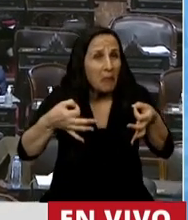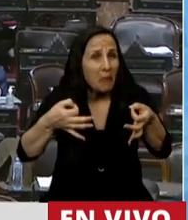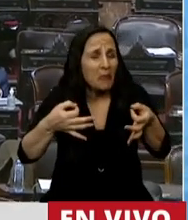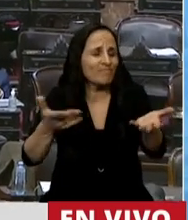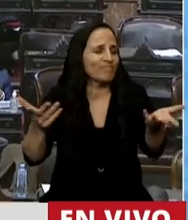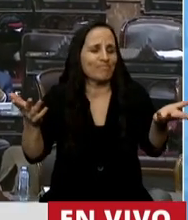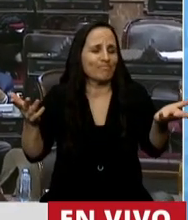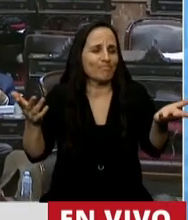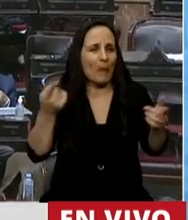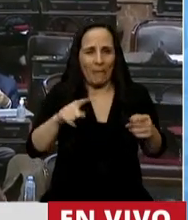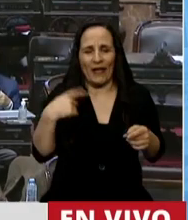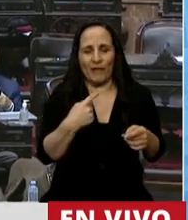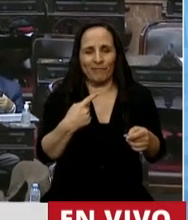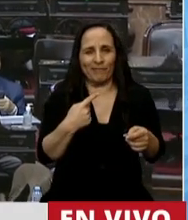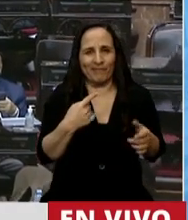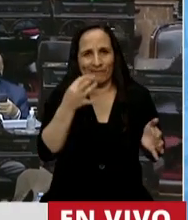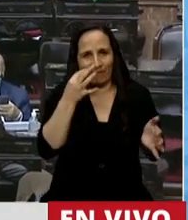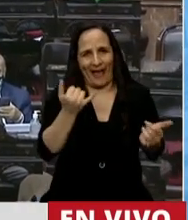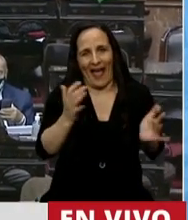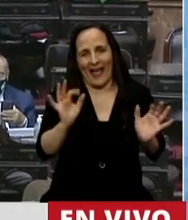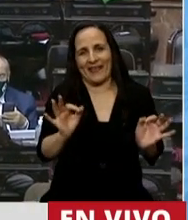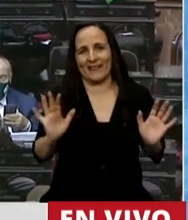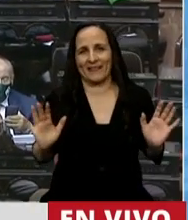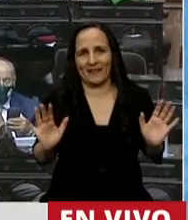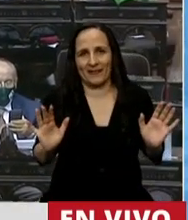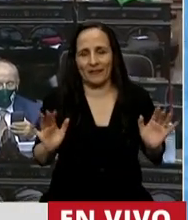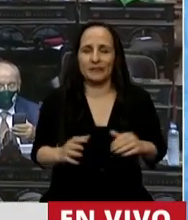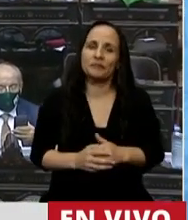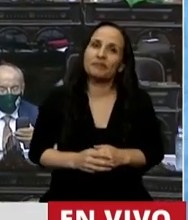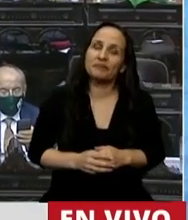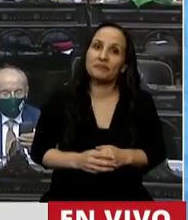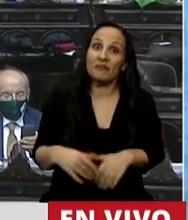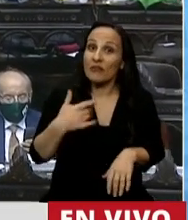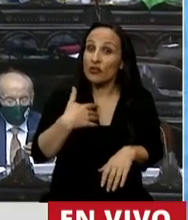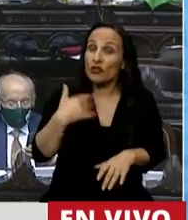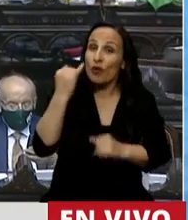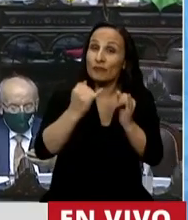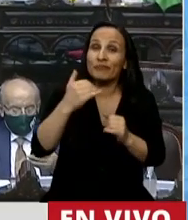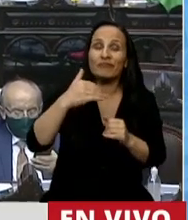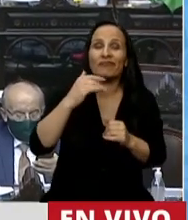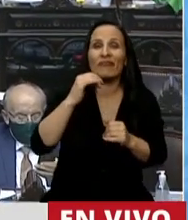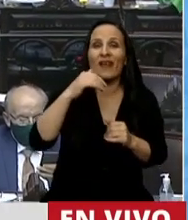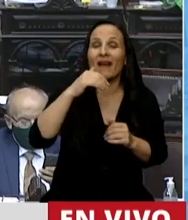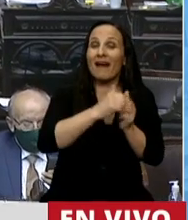consta. Mire, señor presidente, voy a terminar la historia de Mónica,